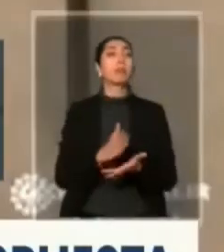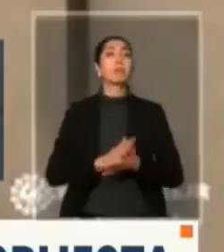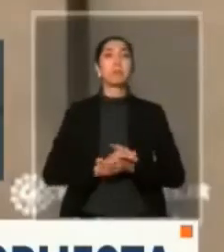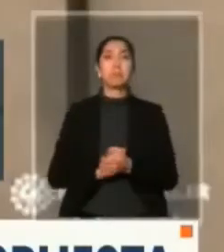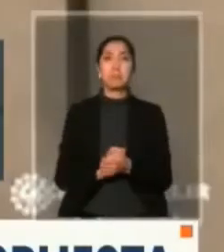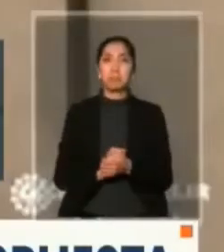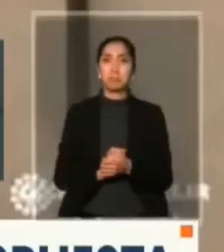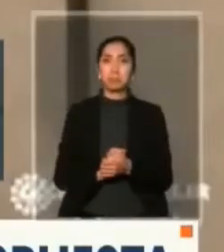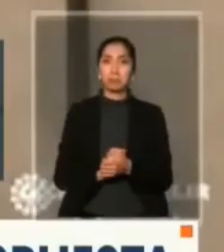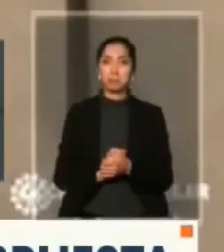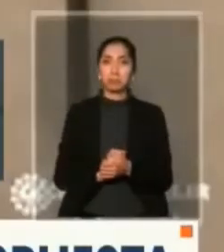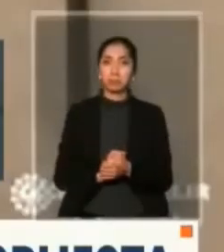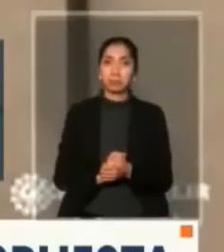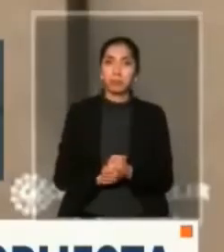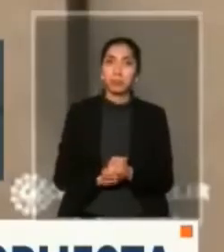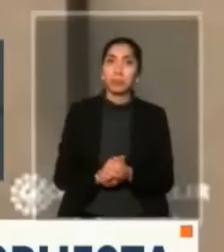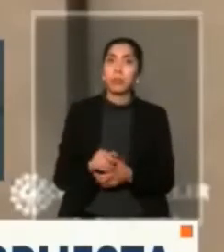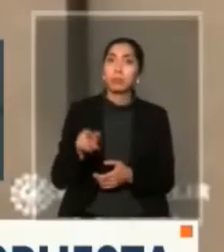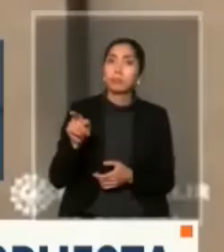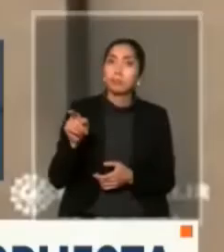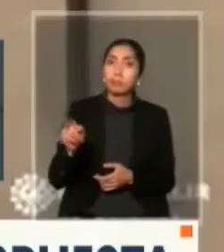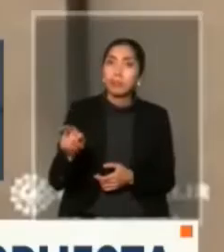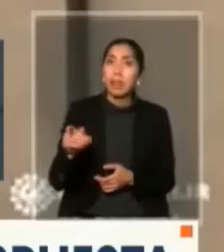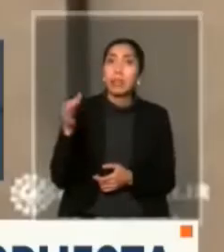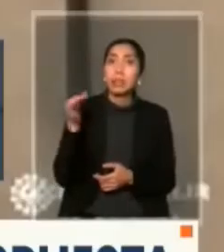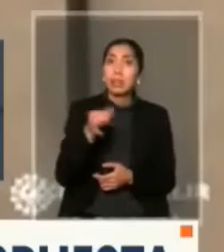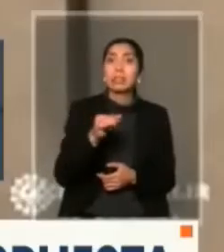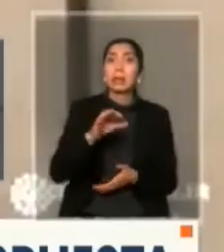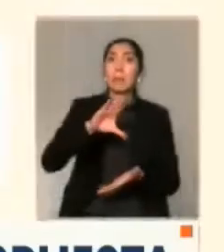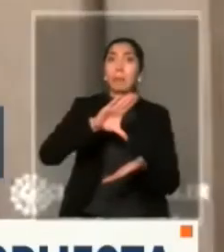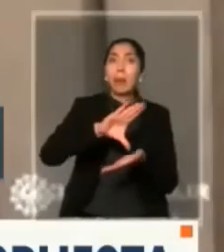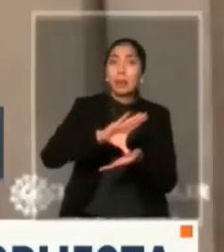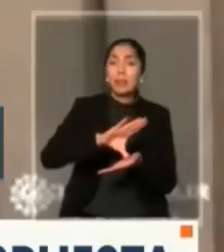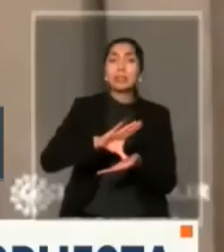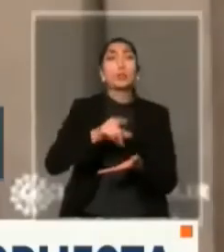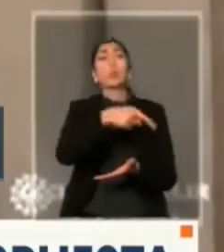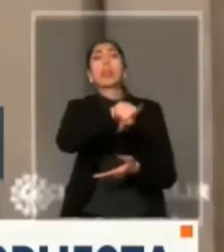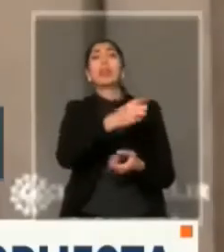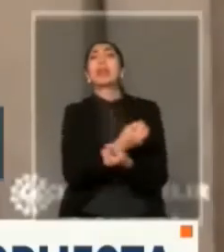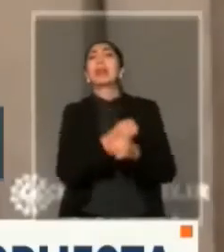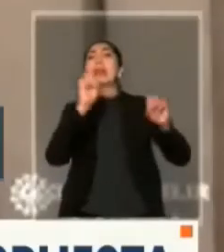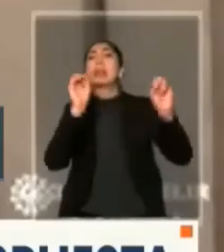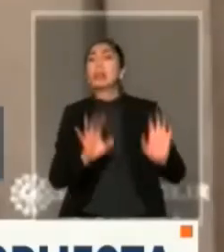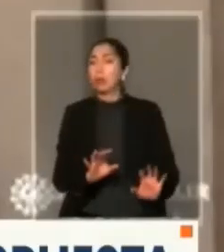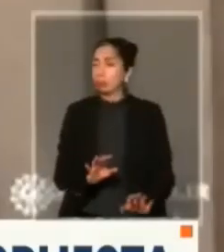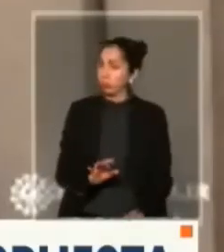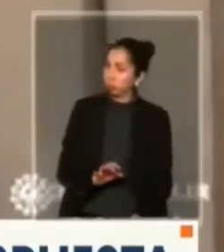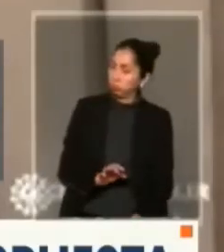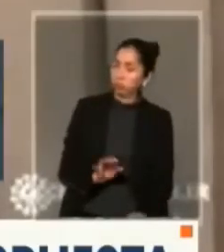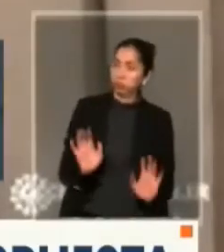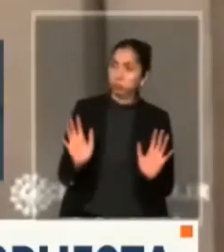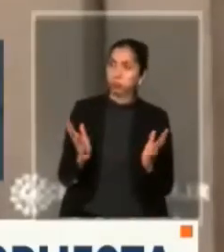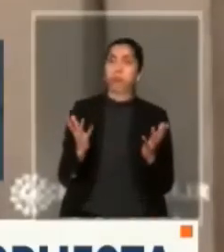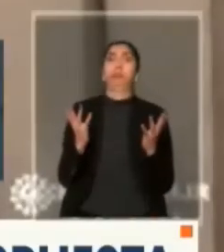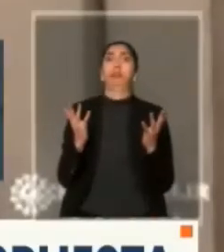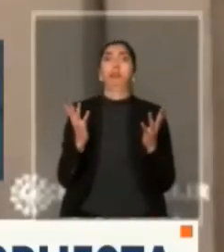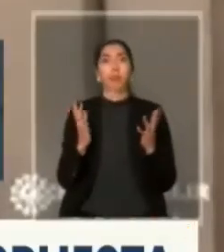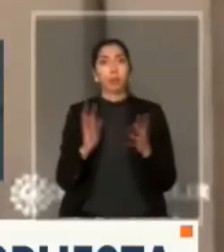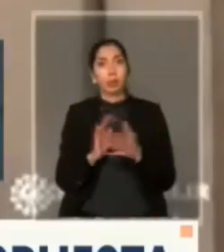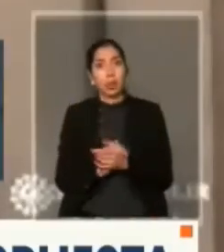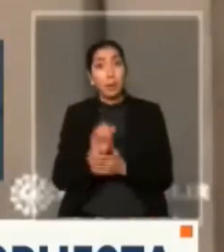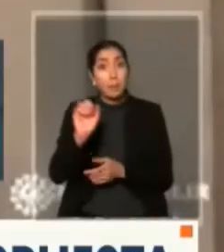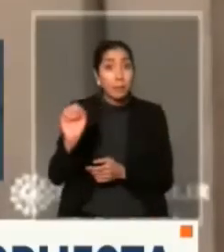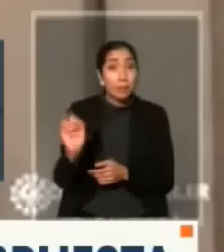Consejo de Guardianes, en un círculo de carácter vicioso donde queda todo repartido entre los sectores